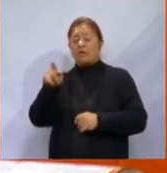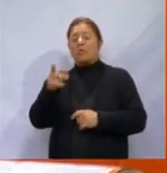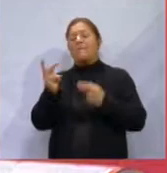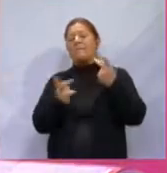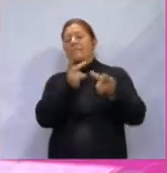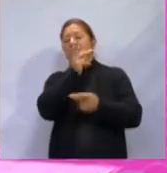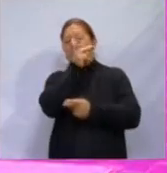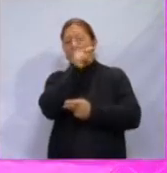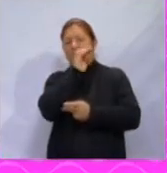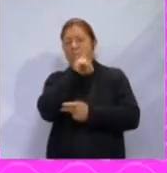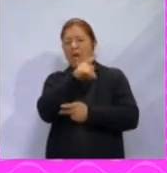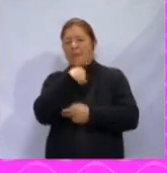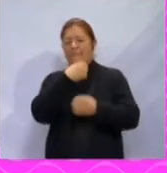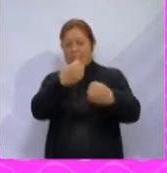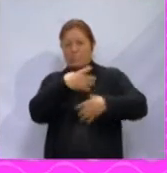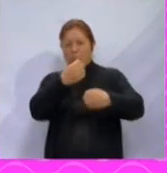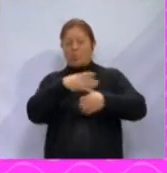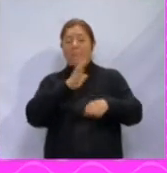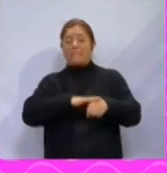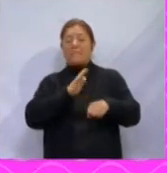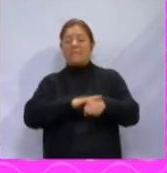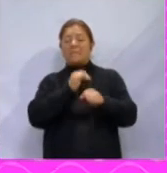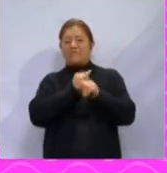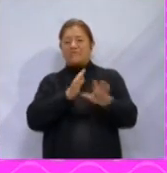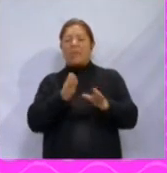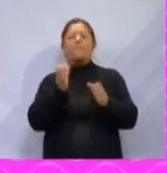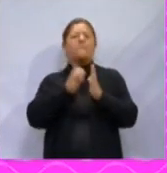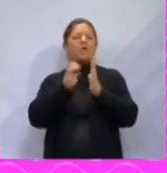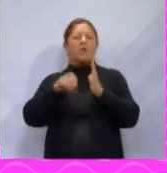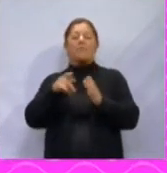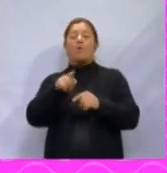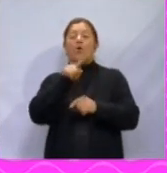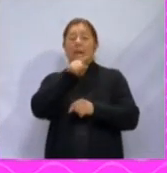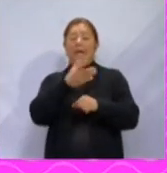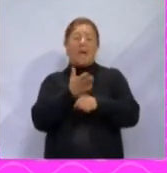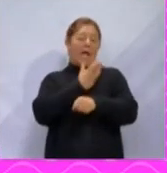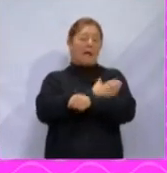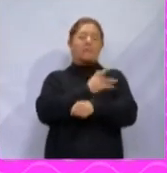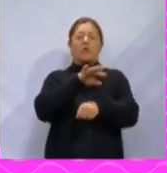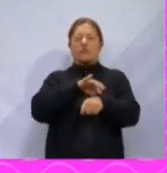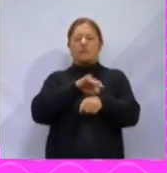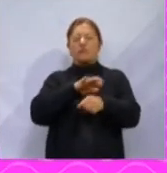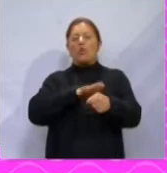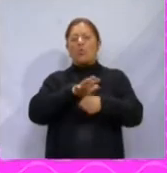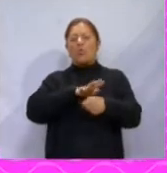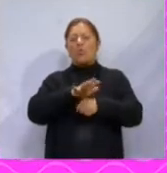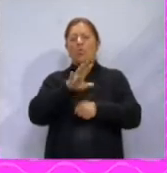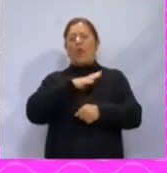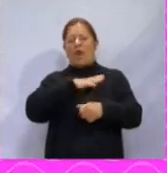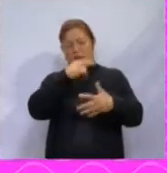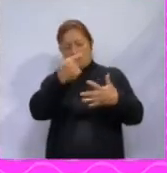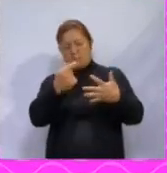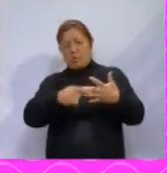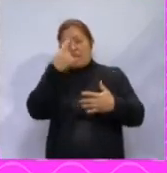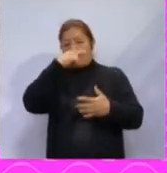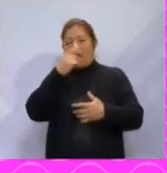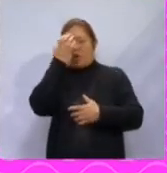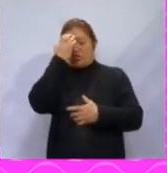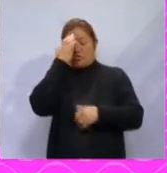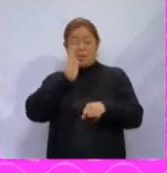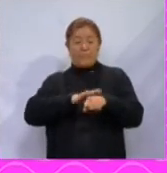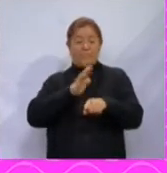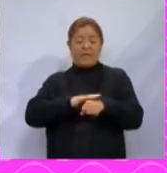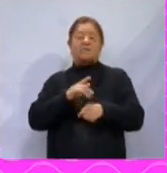papás, ellos nos brindarán más recursos, como son antecedentes médicos, para tener más documentación al respecto